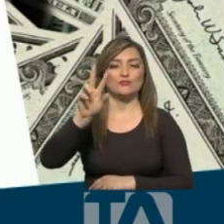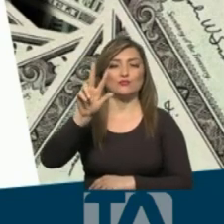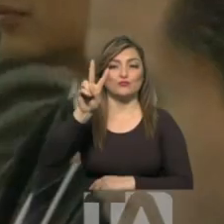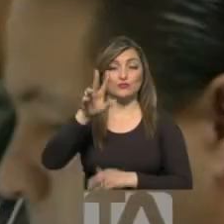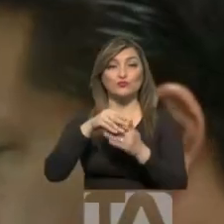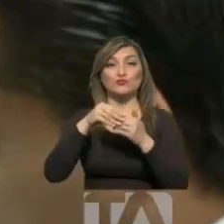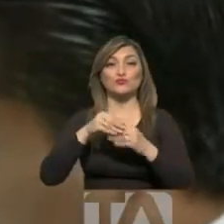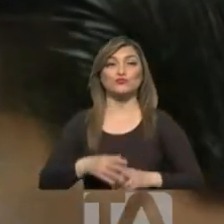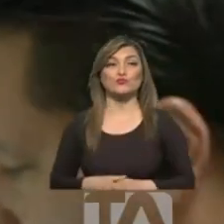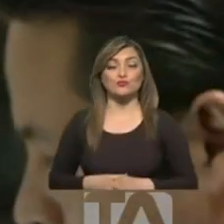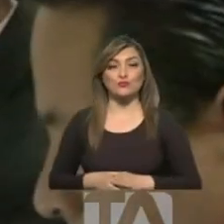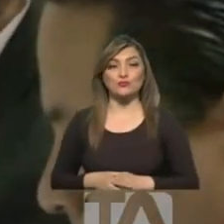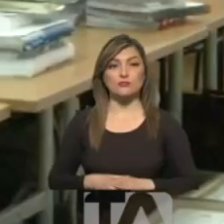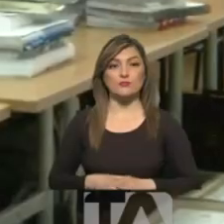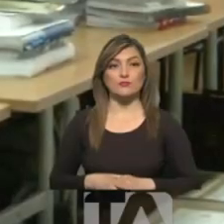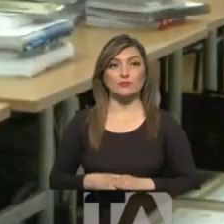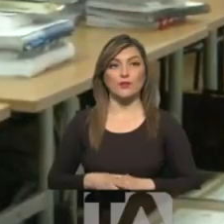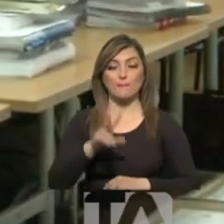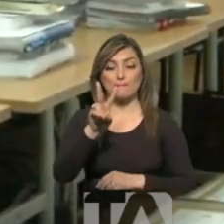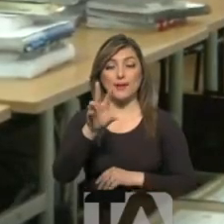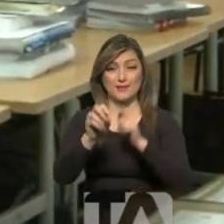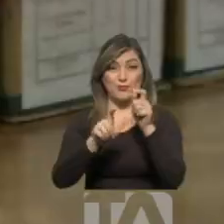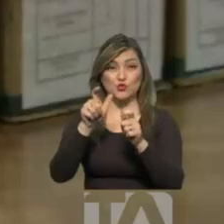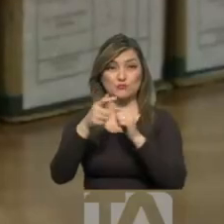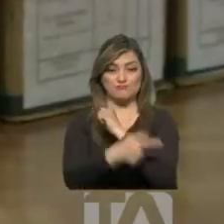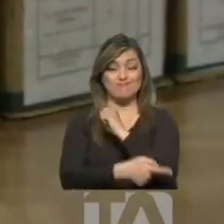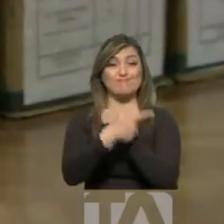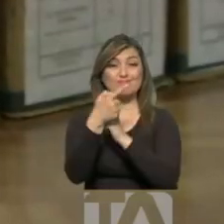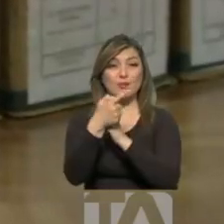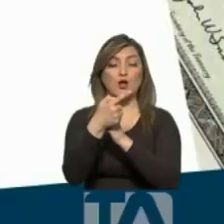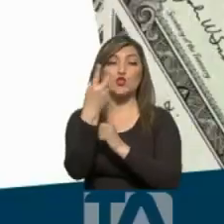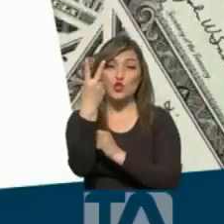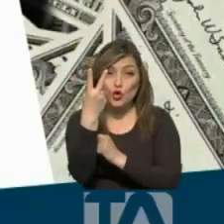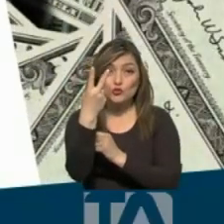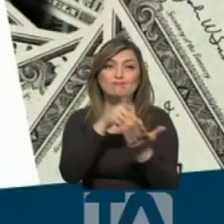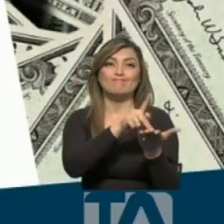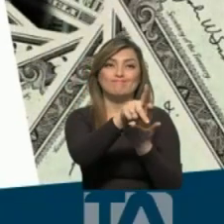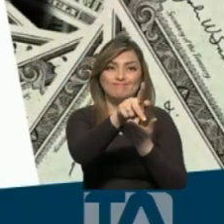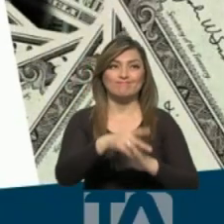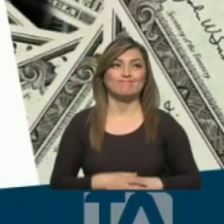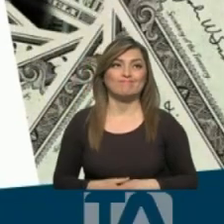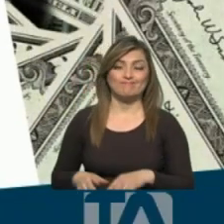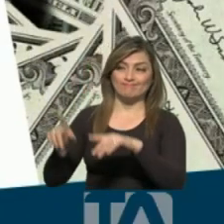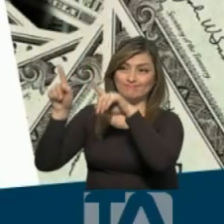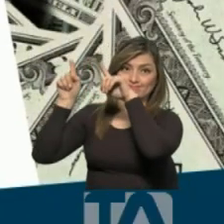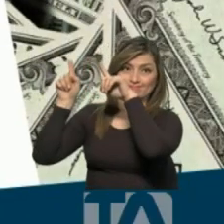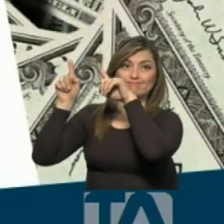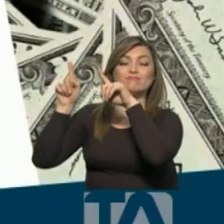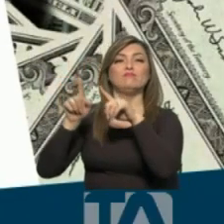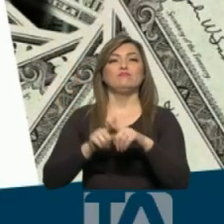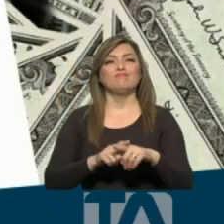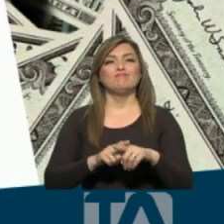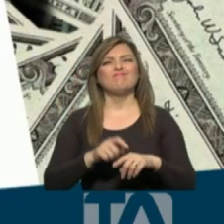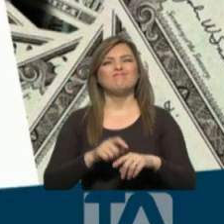$368.632. De momento, apenas 2 de los 20 sentenciados han cancelado lo dispuesto. Víctor Manuel Fontana Zamora, identificado en